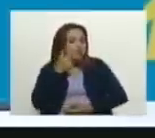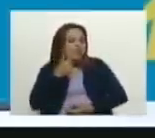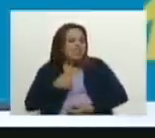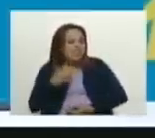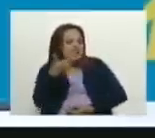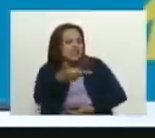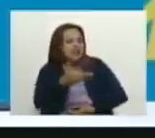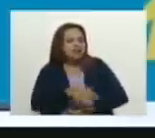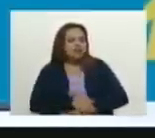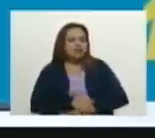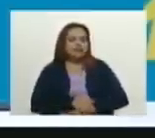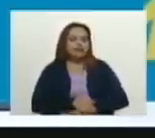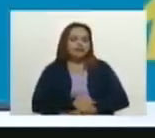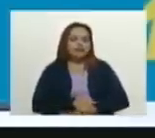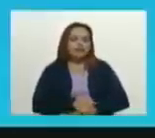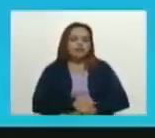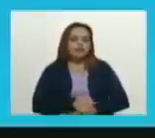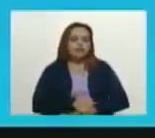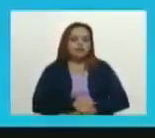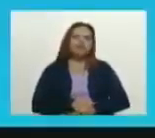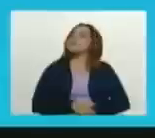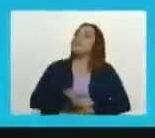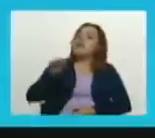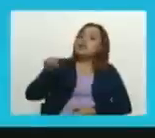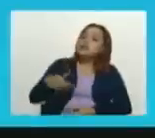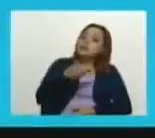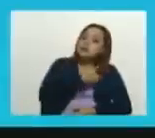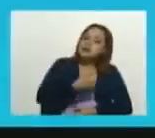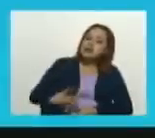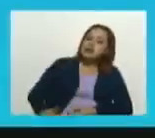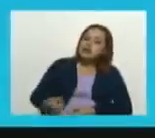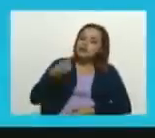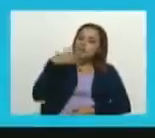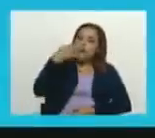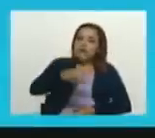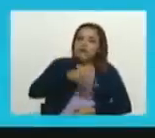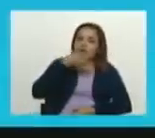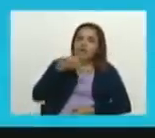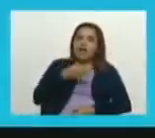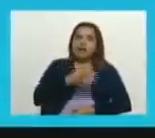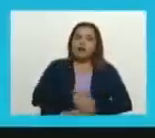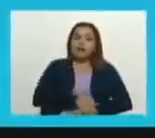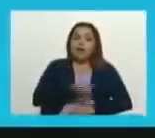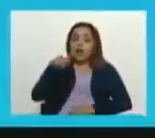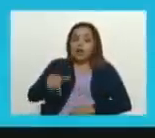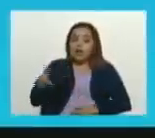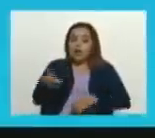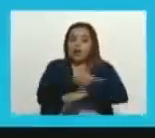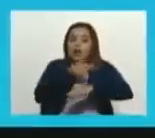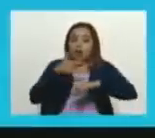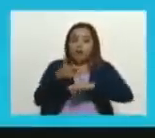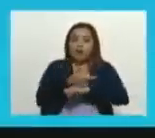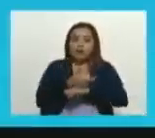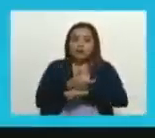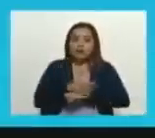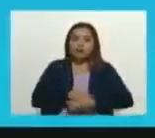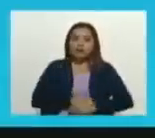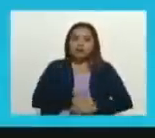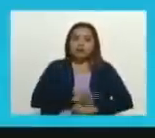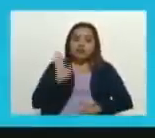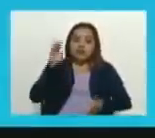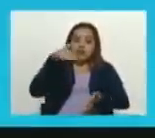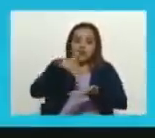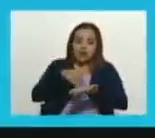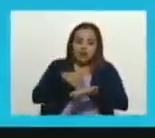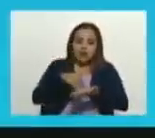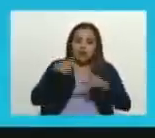gobernadora. Señor presidente, buenas tardes, aquí desde el gobierno regional, la sede de este